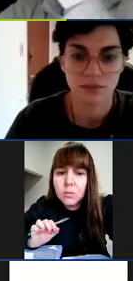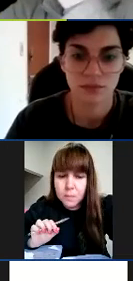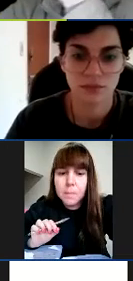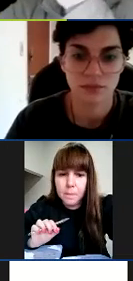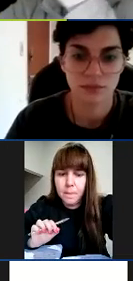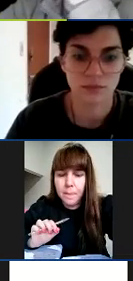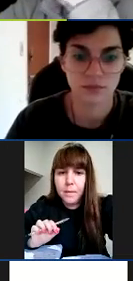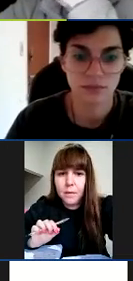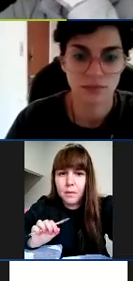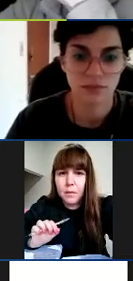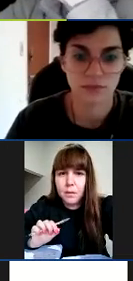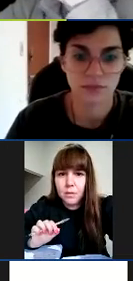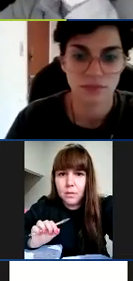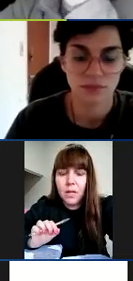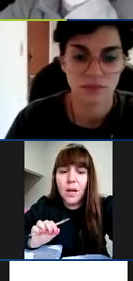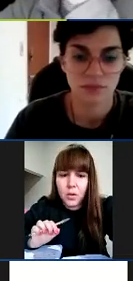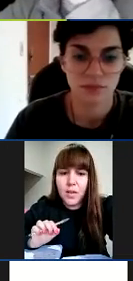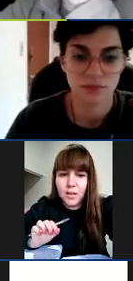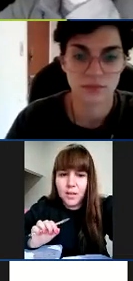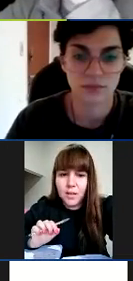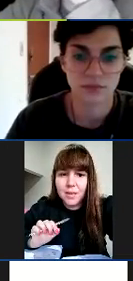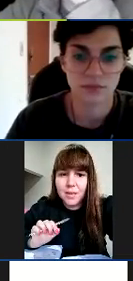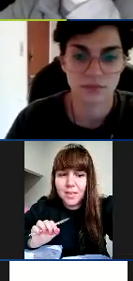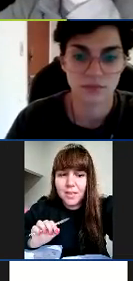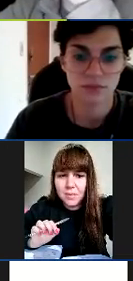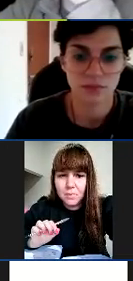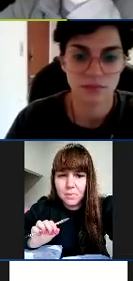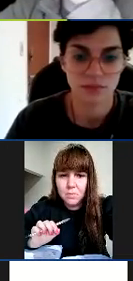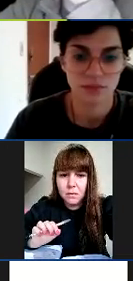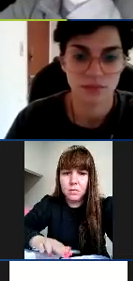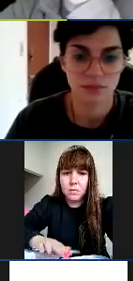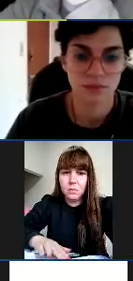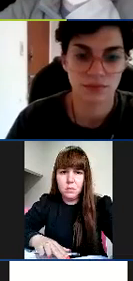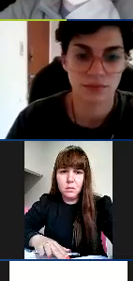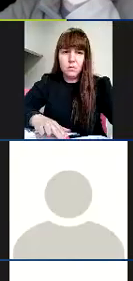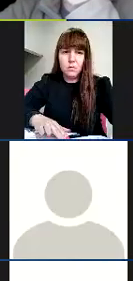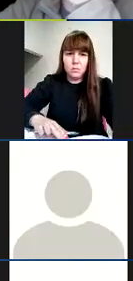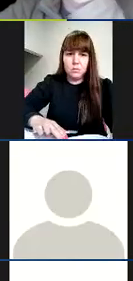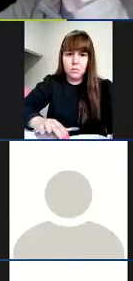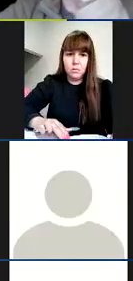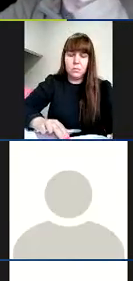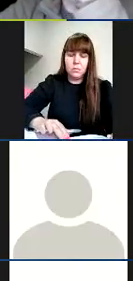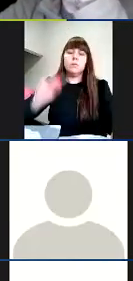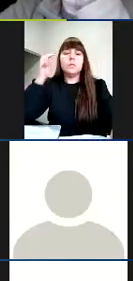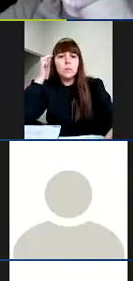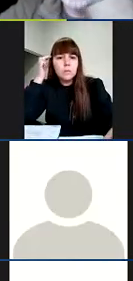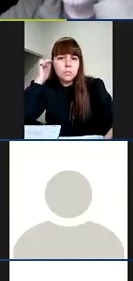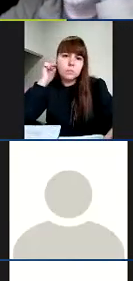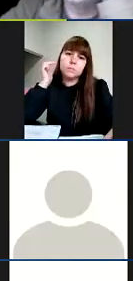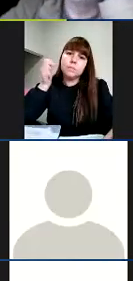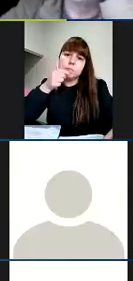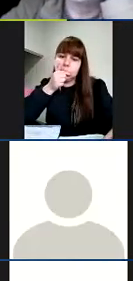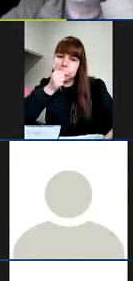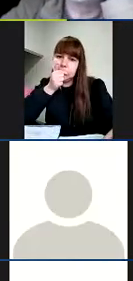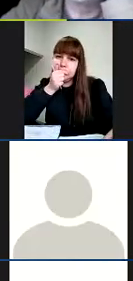ser domiciliario. Ah, ok. Gracias. Bueno. Una consulta. Y si el trámite